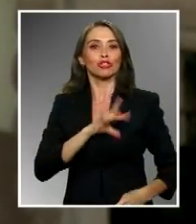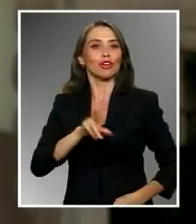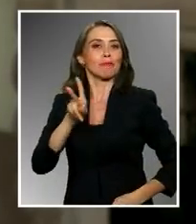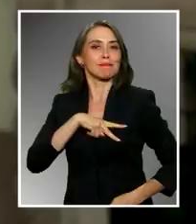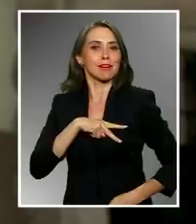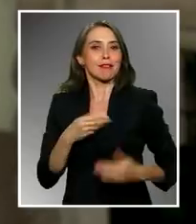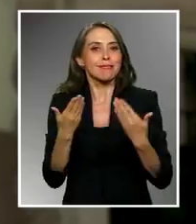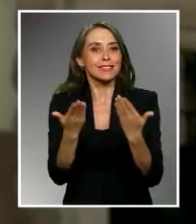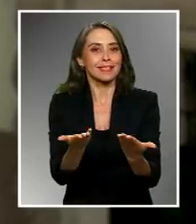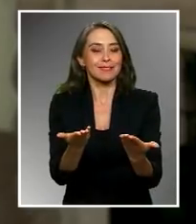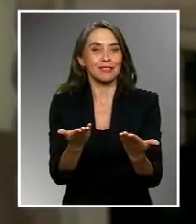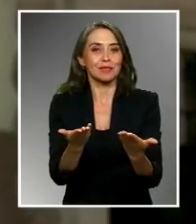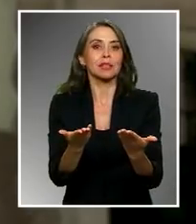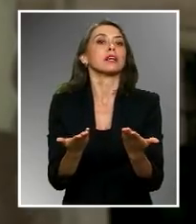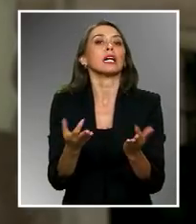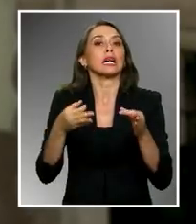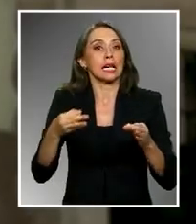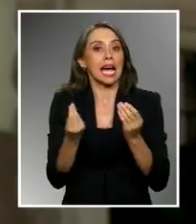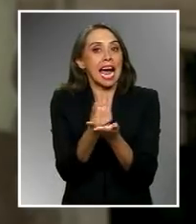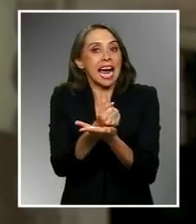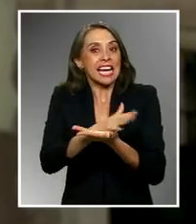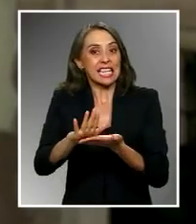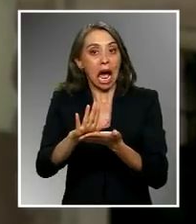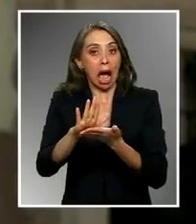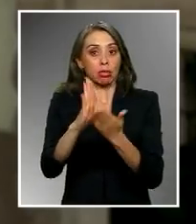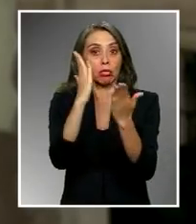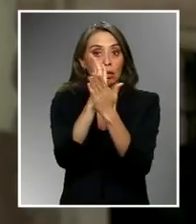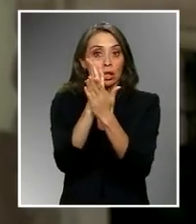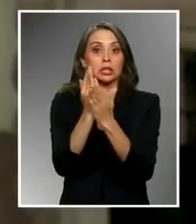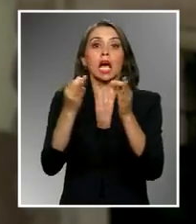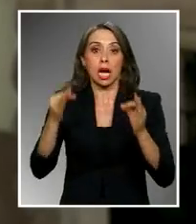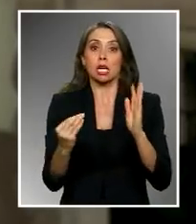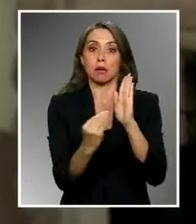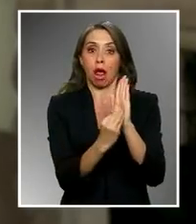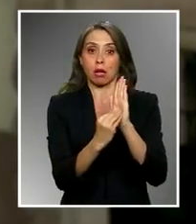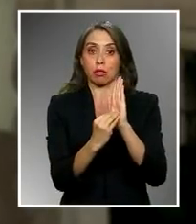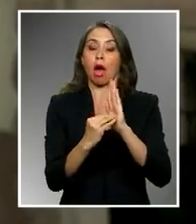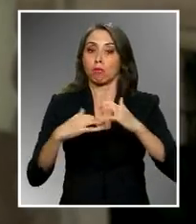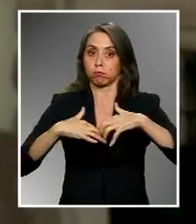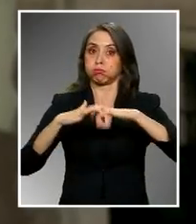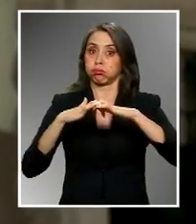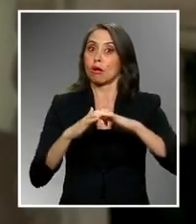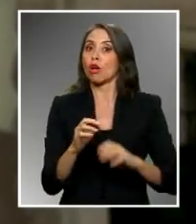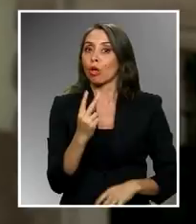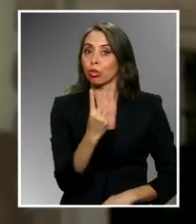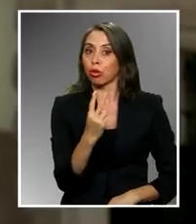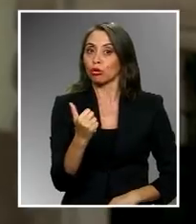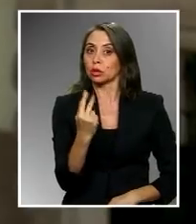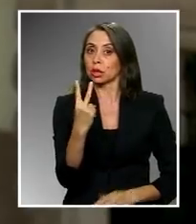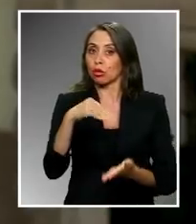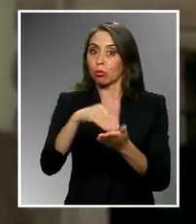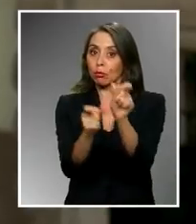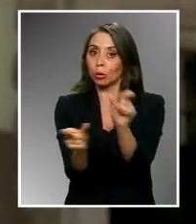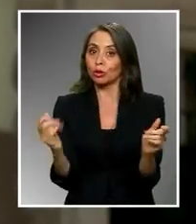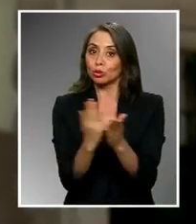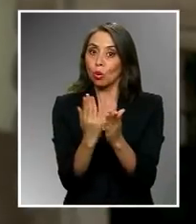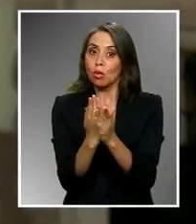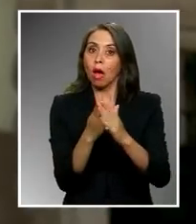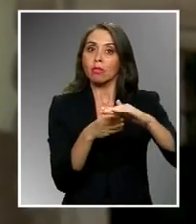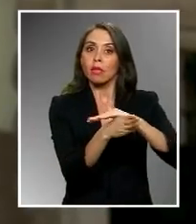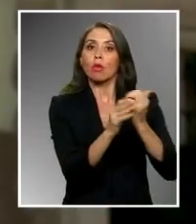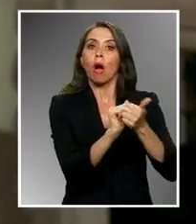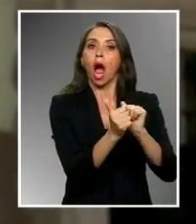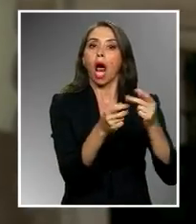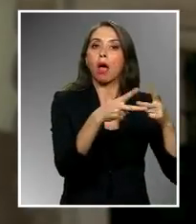y por supuesto la gratuidad se hizo realidad y se consolidó ya hay 262 mil estudiantes cursando